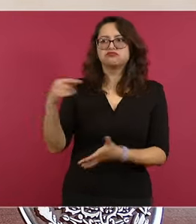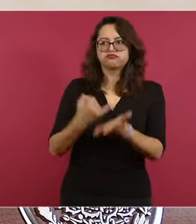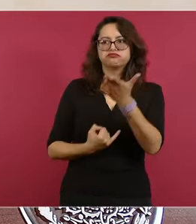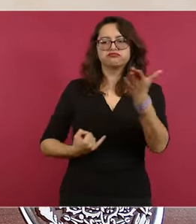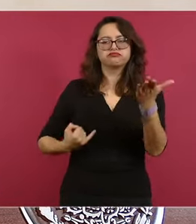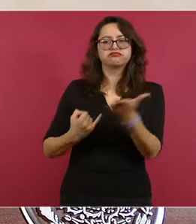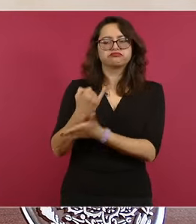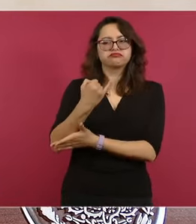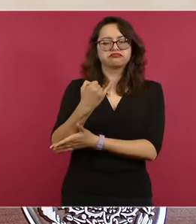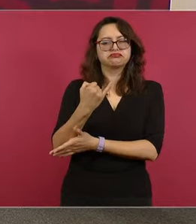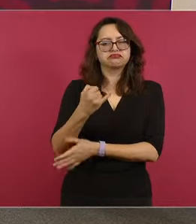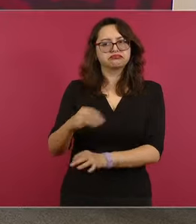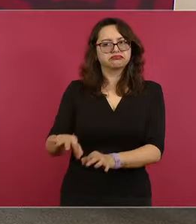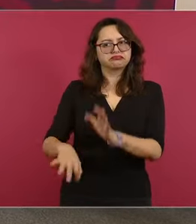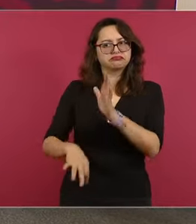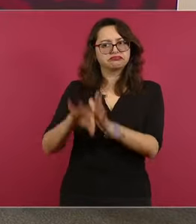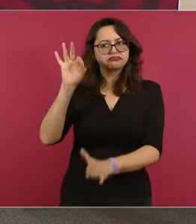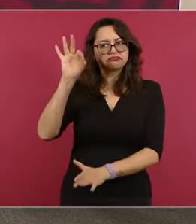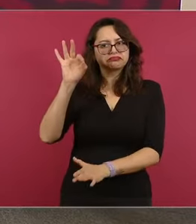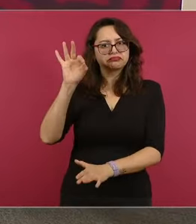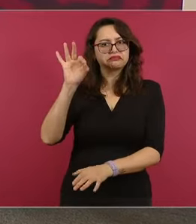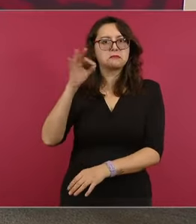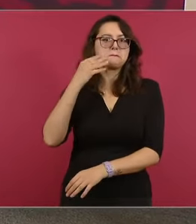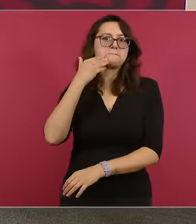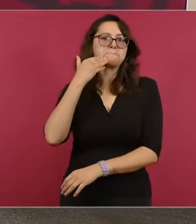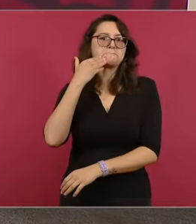Guatemala eligieron muy bien.